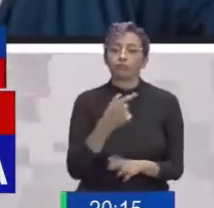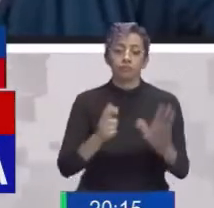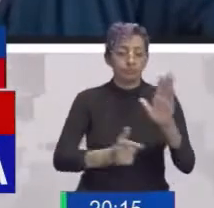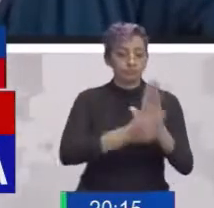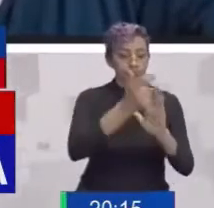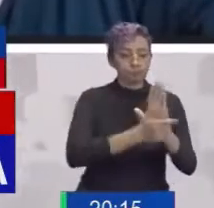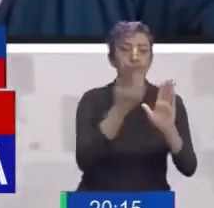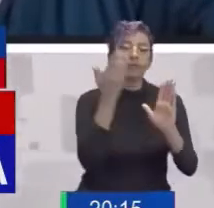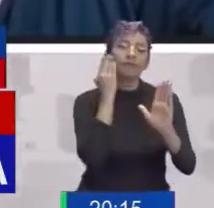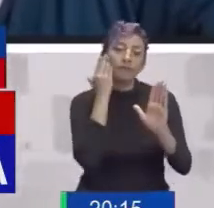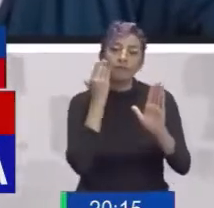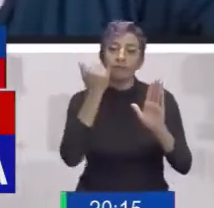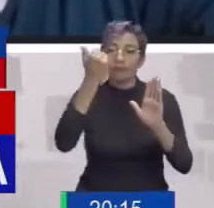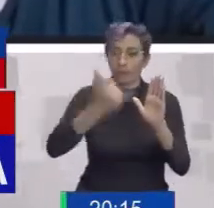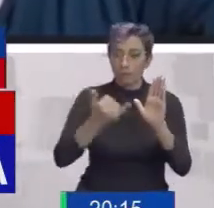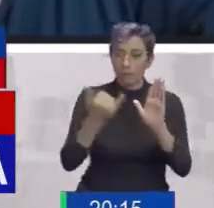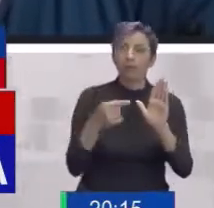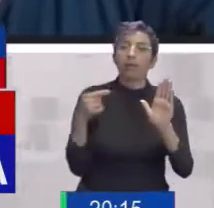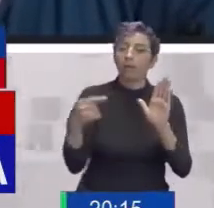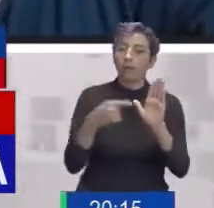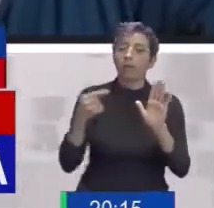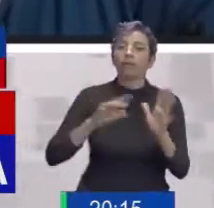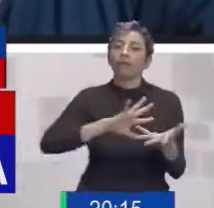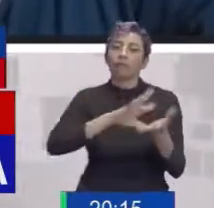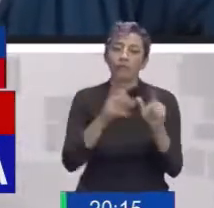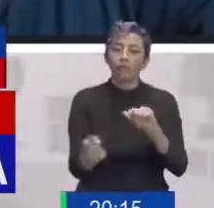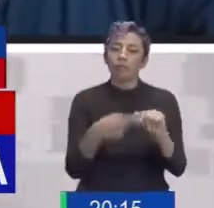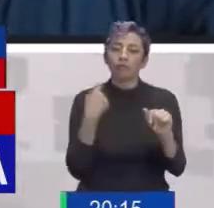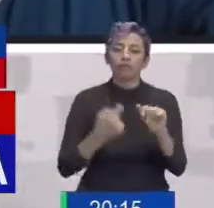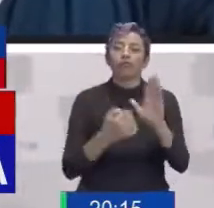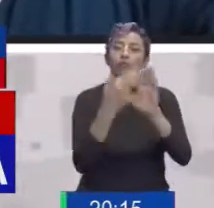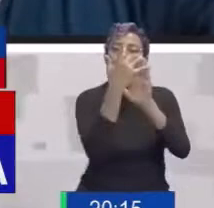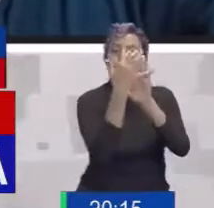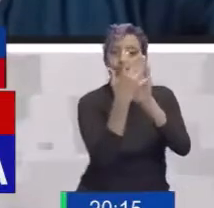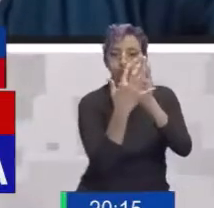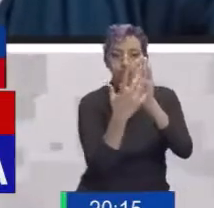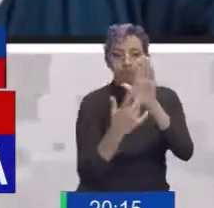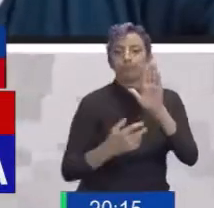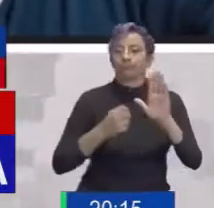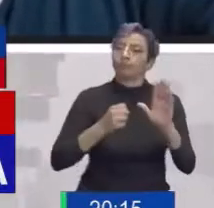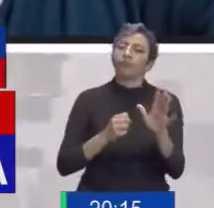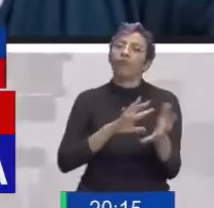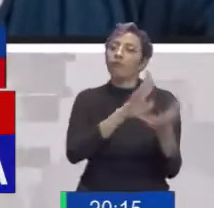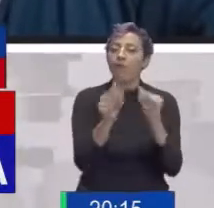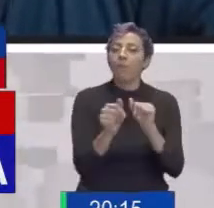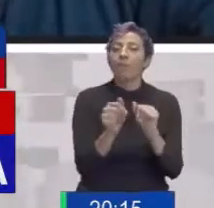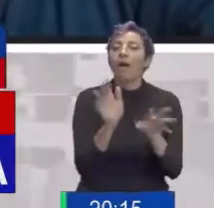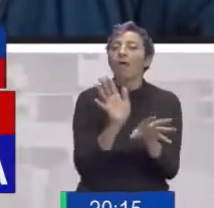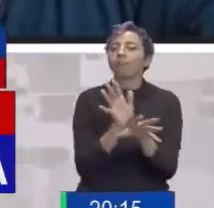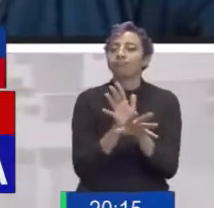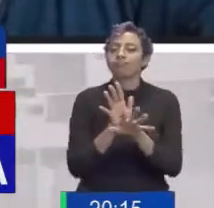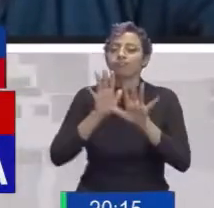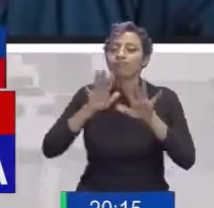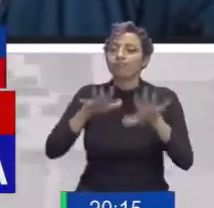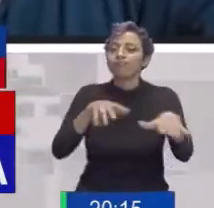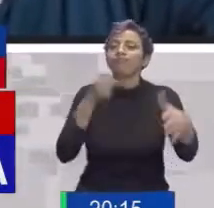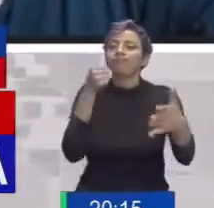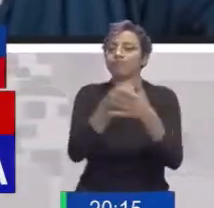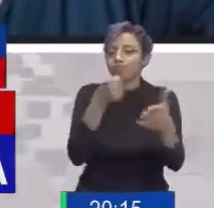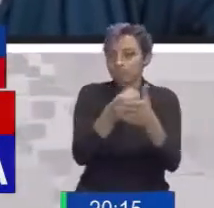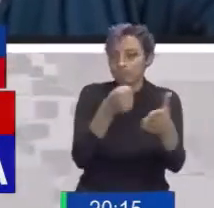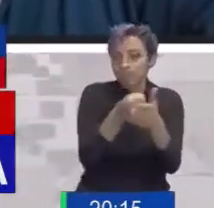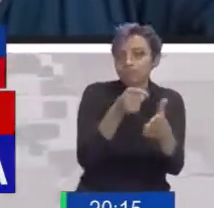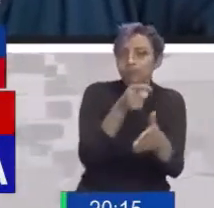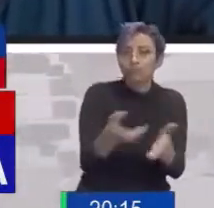Difuso o Glioma Difuso Argentina, porque son los tumores que nos tocaron a nosotros. Después hay, ahora no me acuerdo la red exacta, pero hay